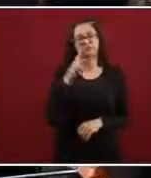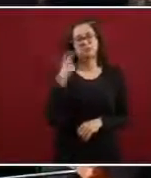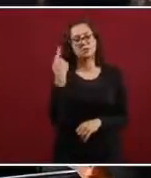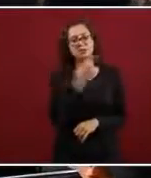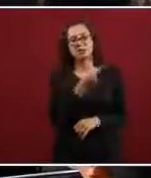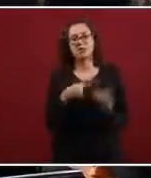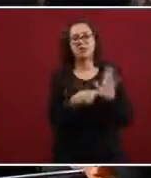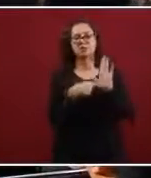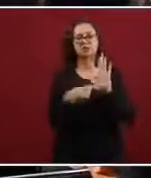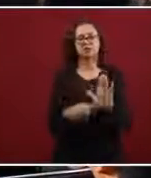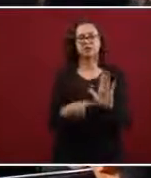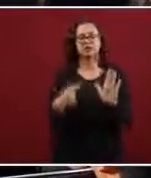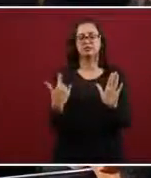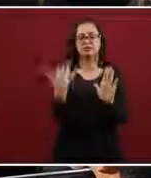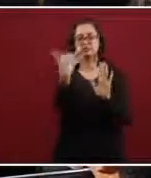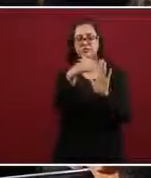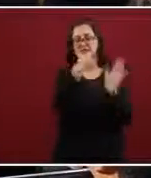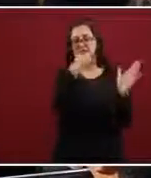A ver, préstame el